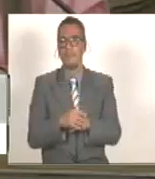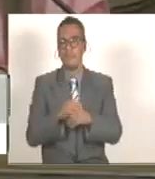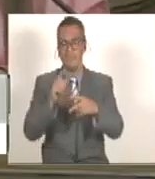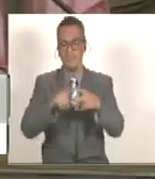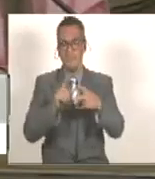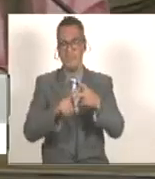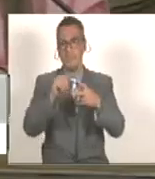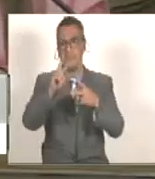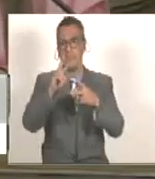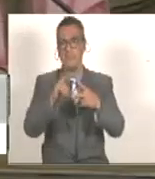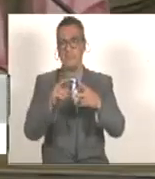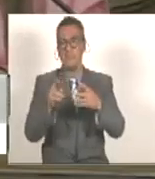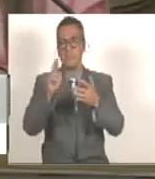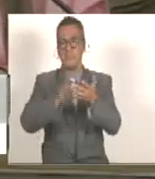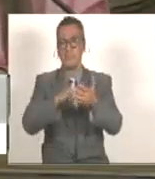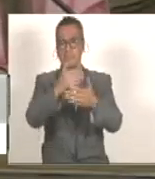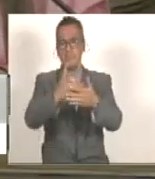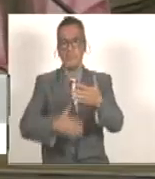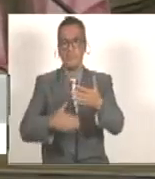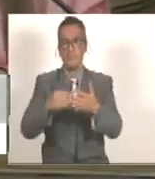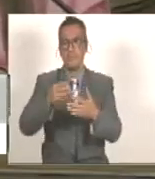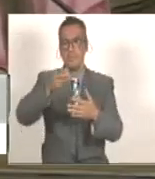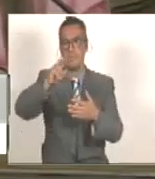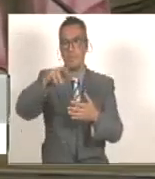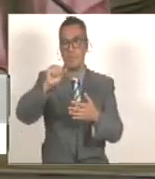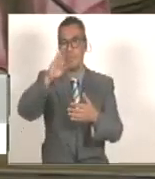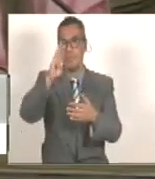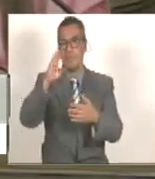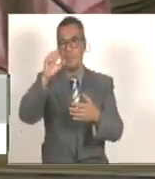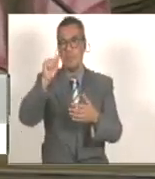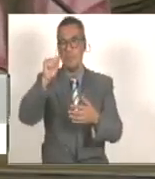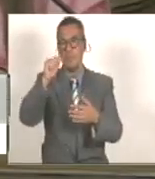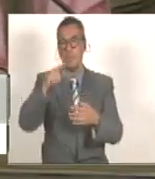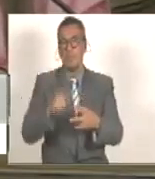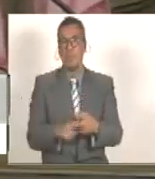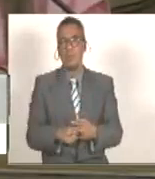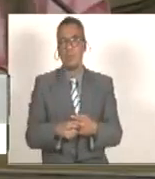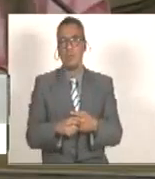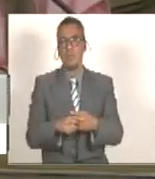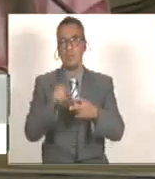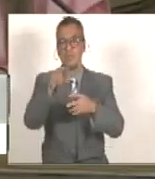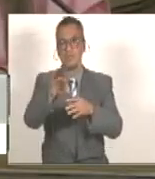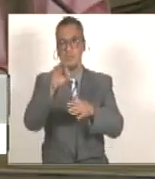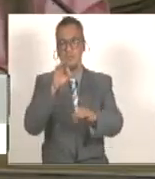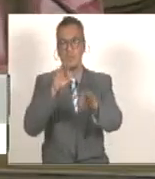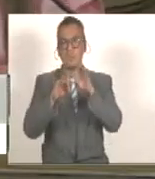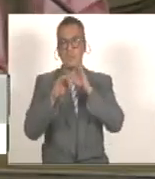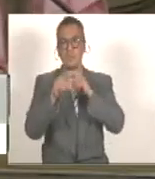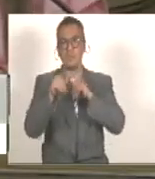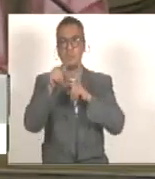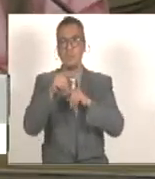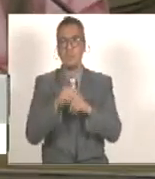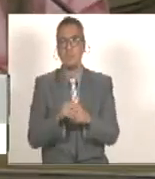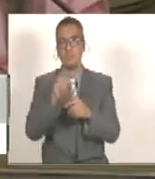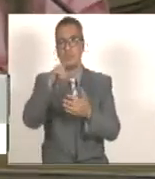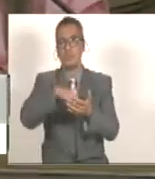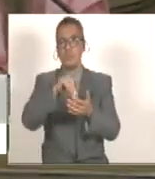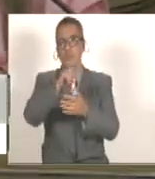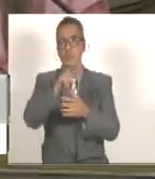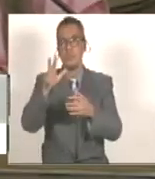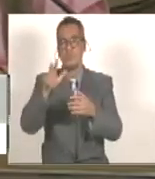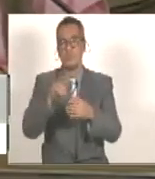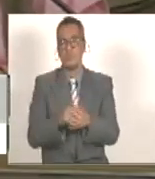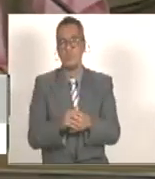Segundo, comunicación suscrita por la ciudadana Rosalba Gil Pacheco, de fecha 24 de agosto de 2023, mediante la